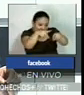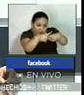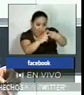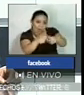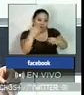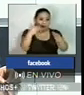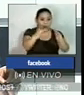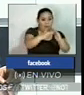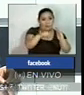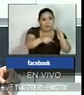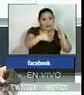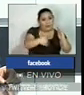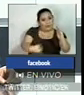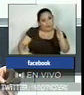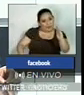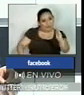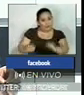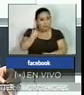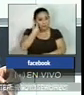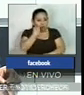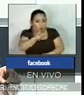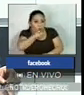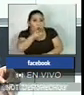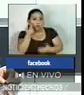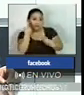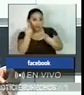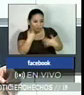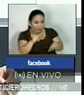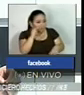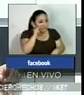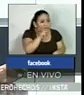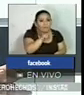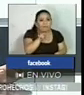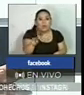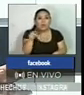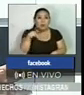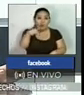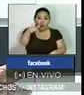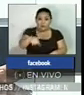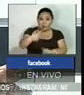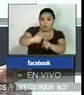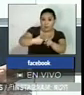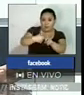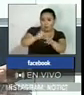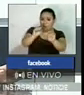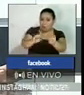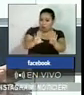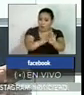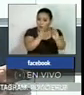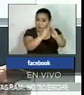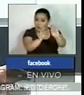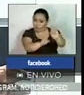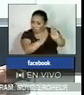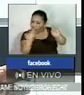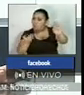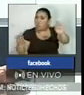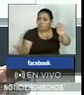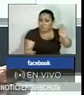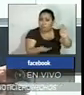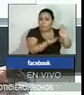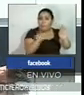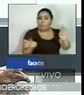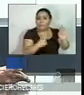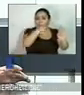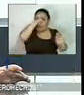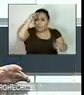residencia presidencial. Noticiero Hechos tuvo acceso a este lugar, que este sábado será ya habilitado para el resguardo del personal de